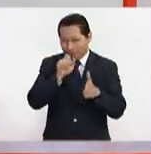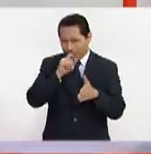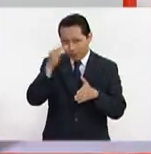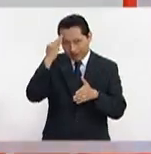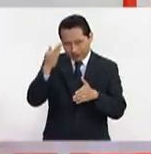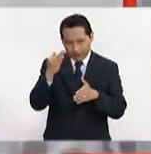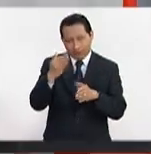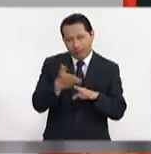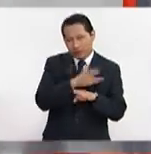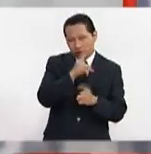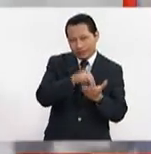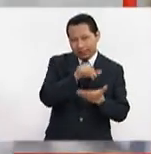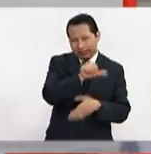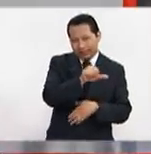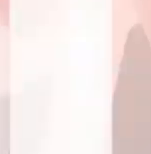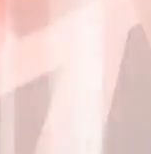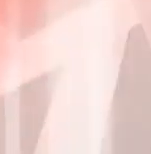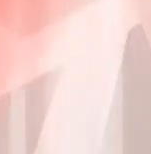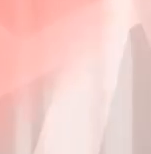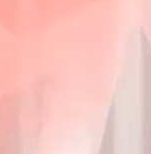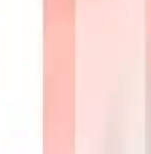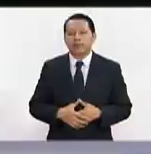de 2016.